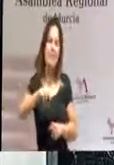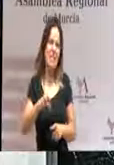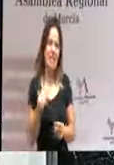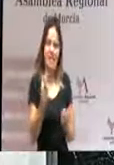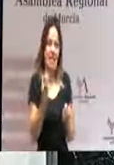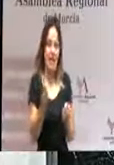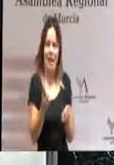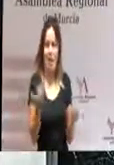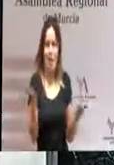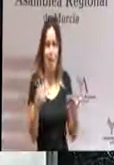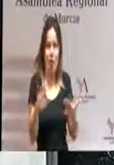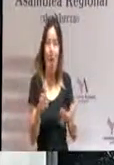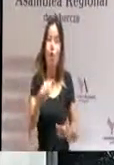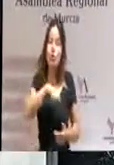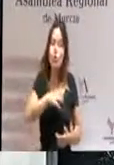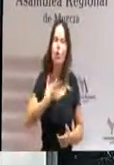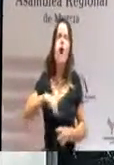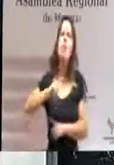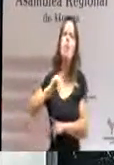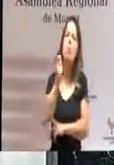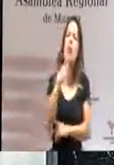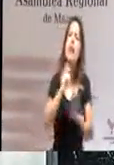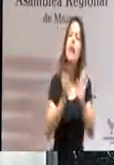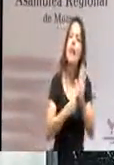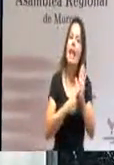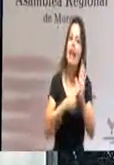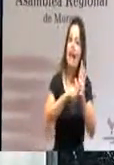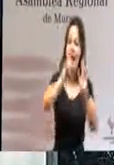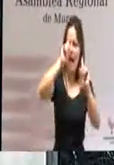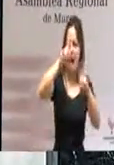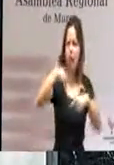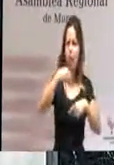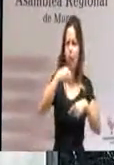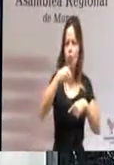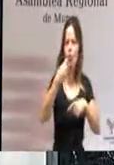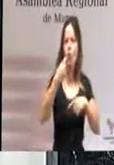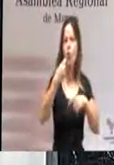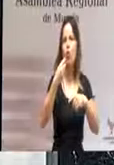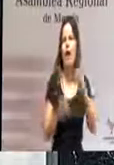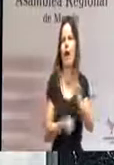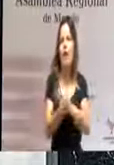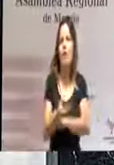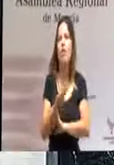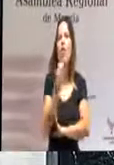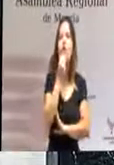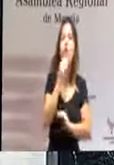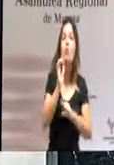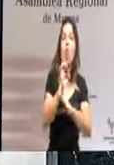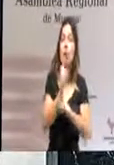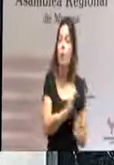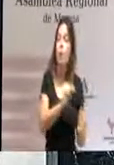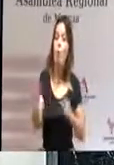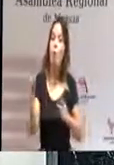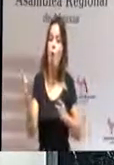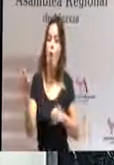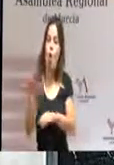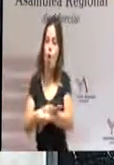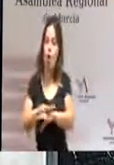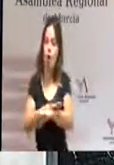parte, ya hemos conseguido que la ley de autogeneración y consumo eléctrico llegue al Congreso, la